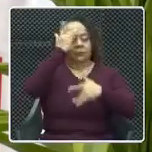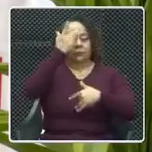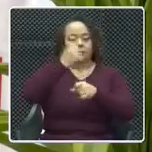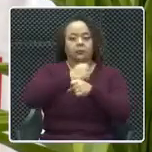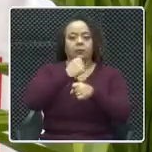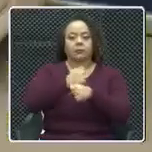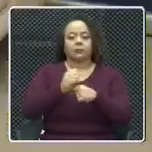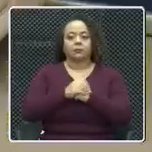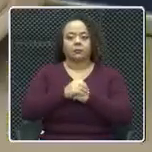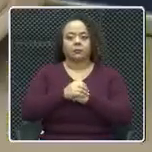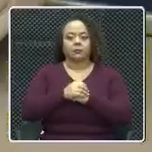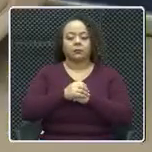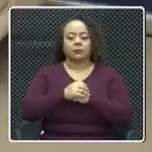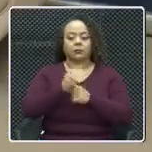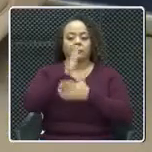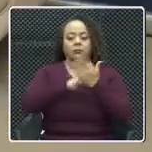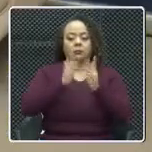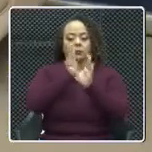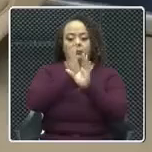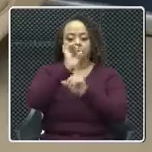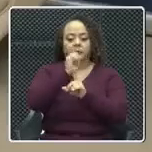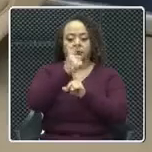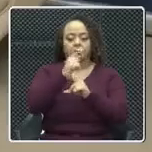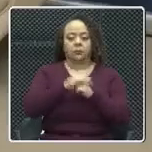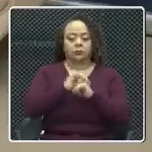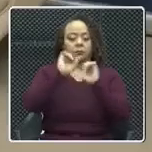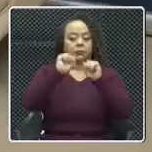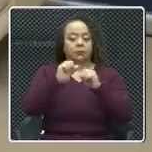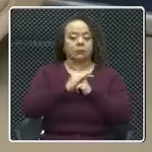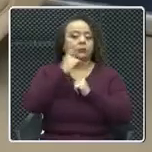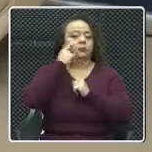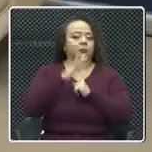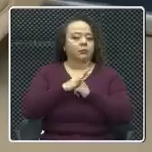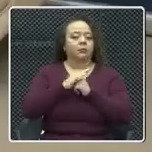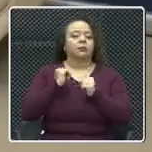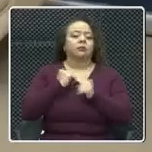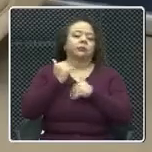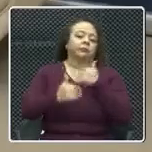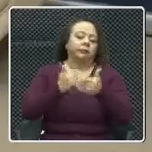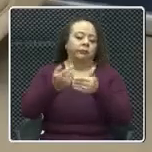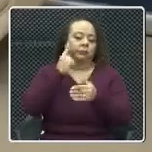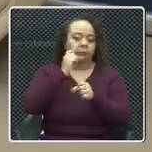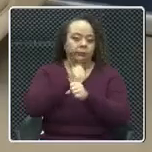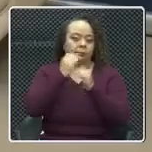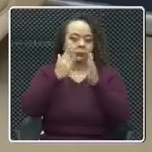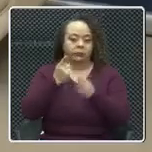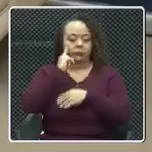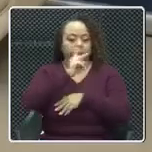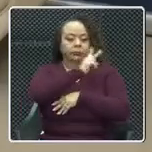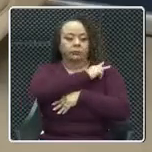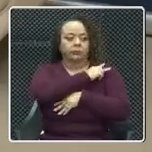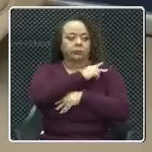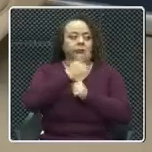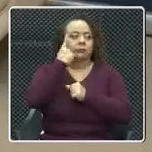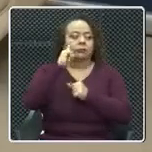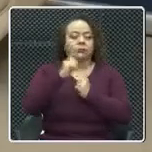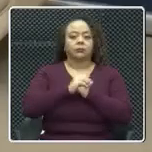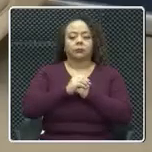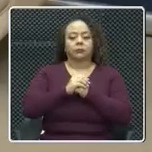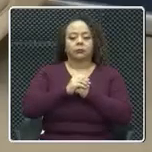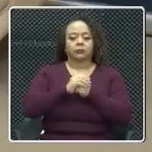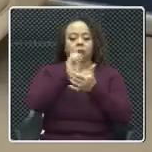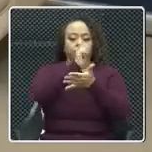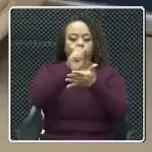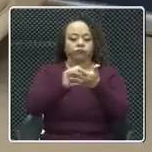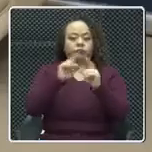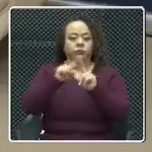laboral de índole psicosocial, puede sonar un poco engorroso para el trabajador, para claro. el patrono a la hora de llenarlo, pero es